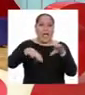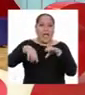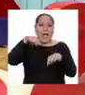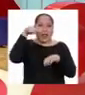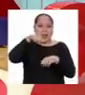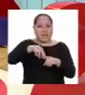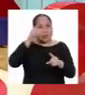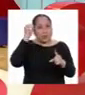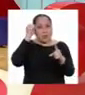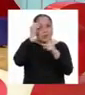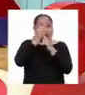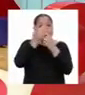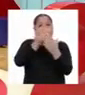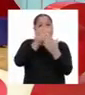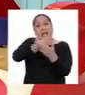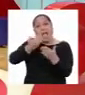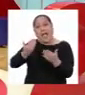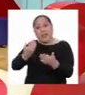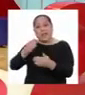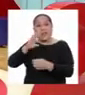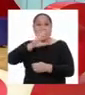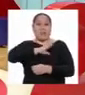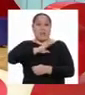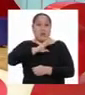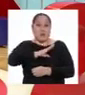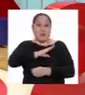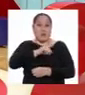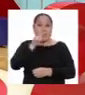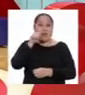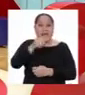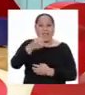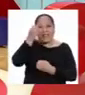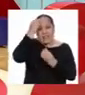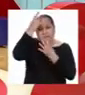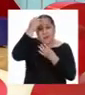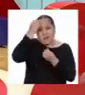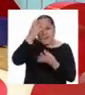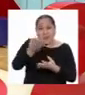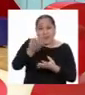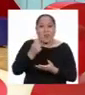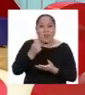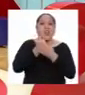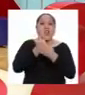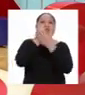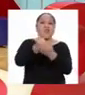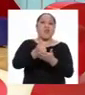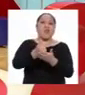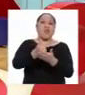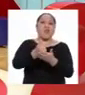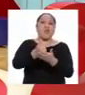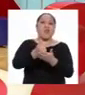antes del jueves, porque la información que recojan servirá como insumo para el siguiente reto.